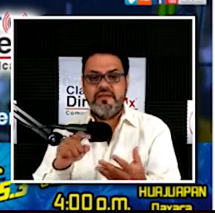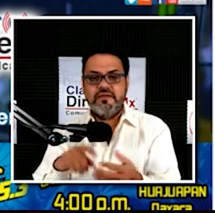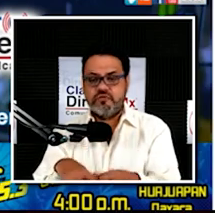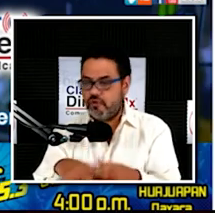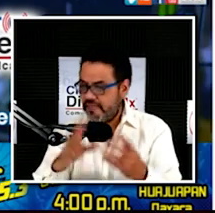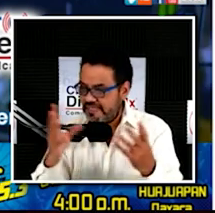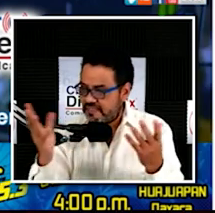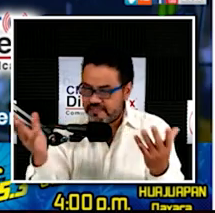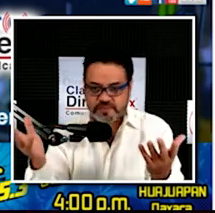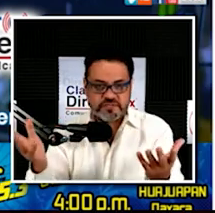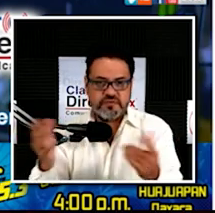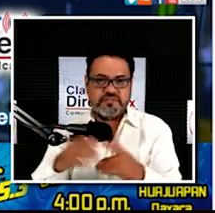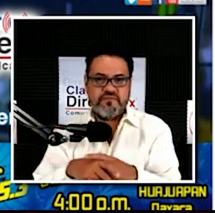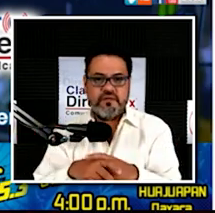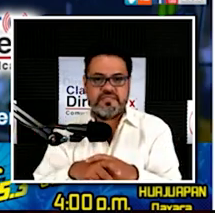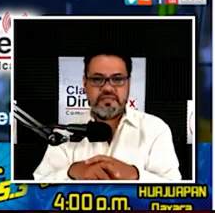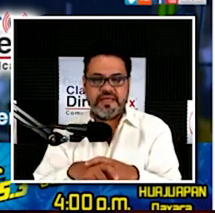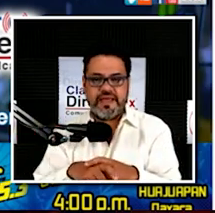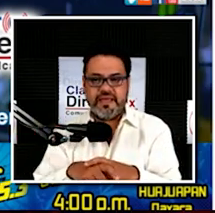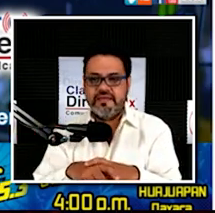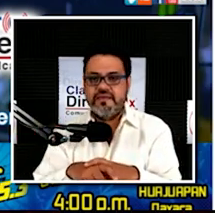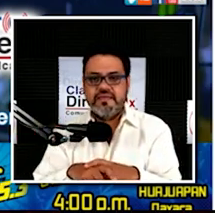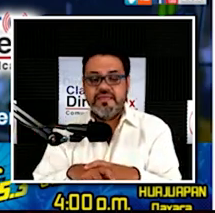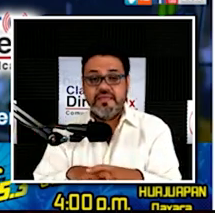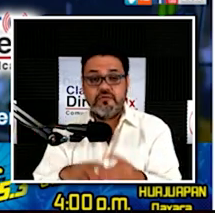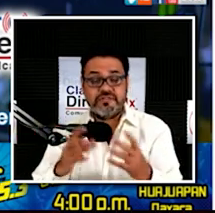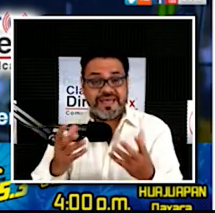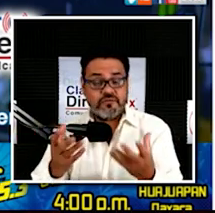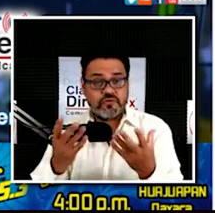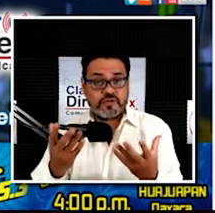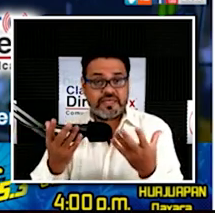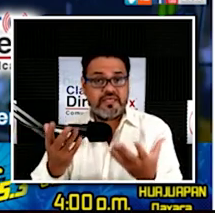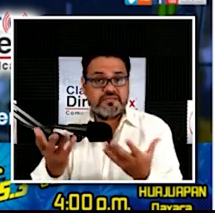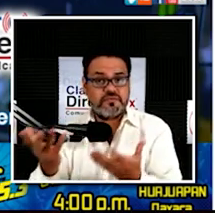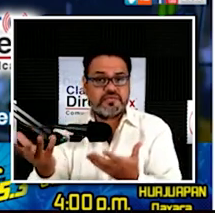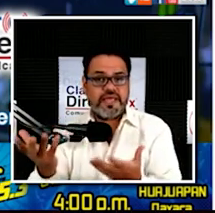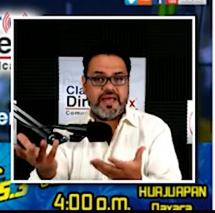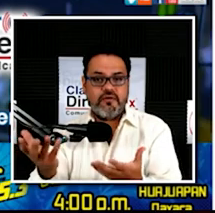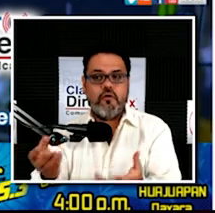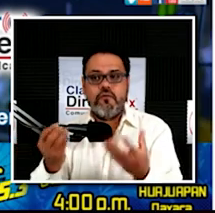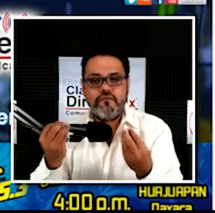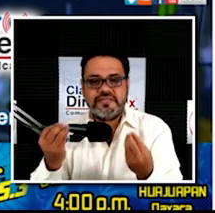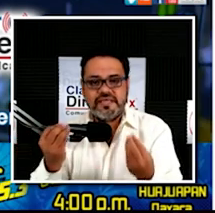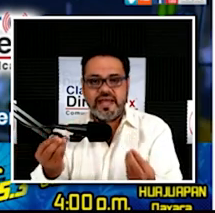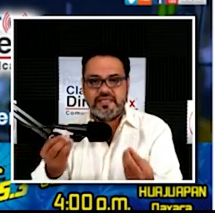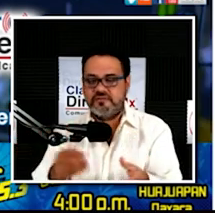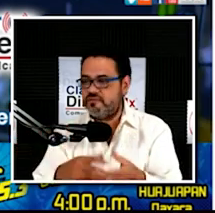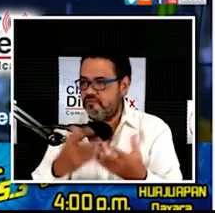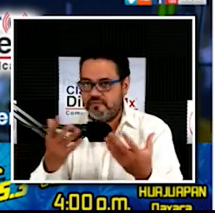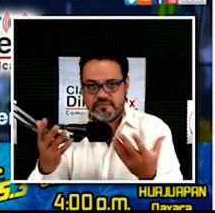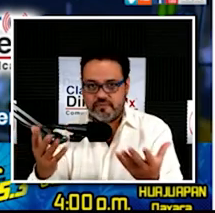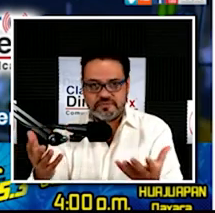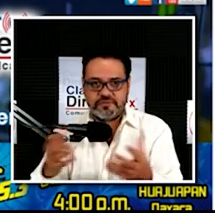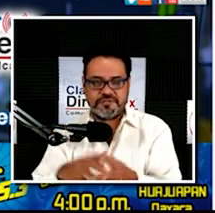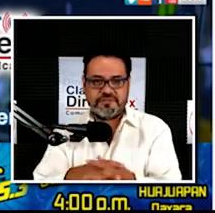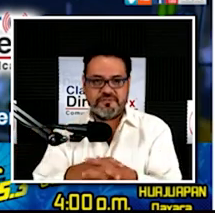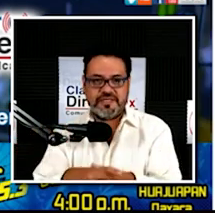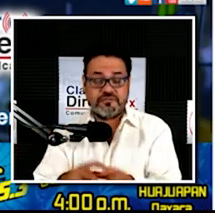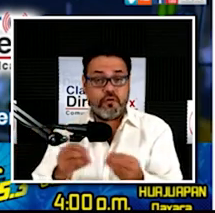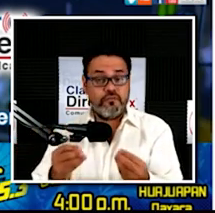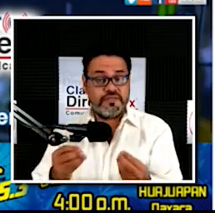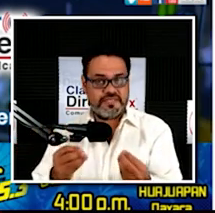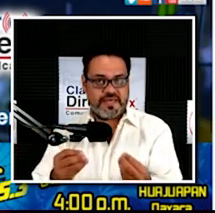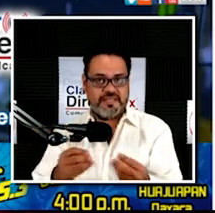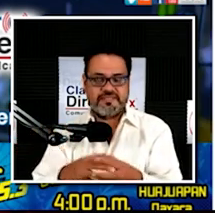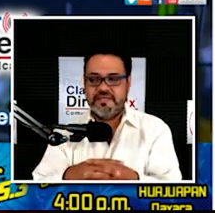emocional, todas las expresiones de violencia que hay. Y los datos, los registros que hay oficiales, no son todos datos